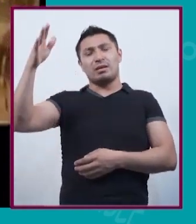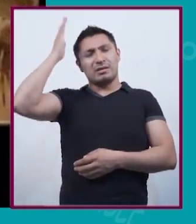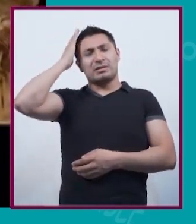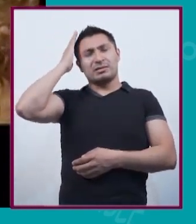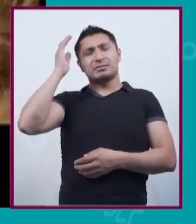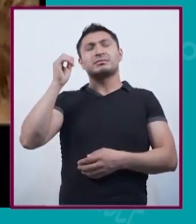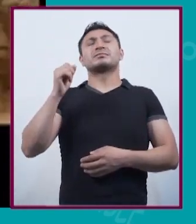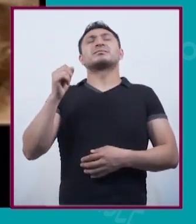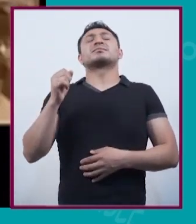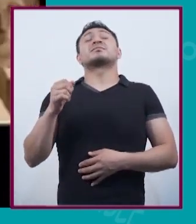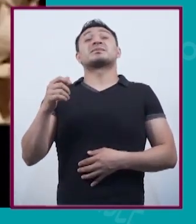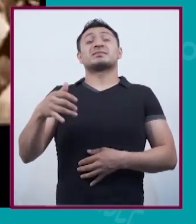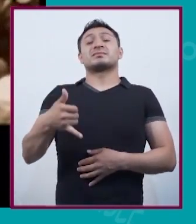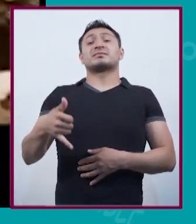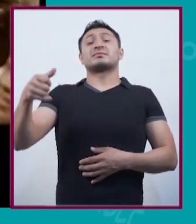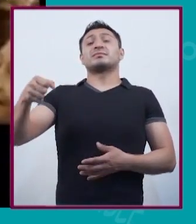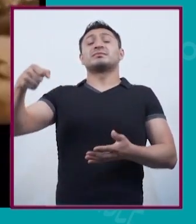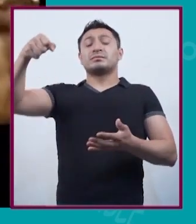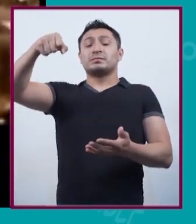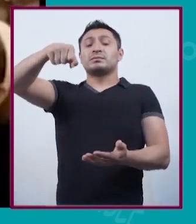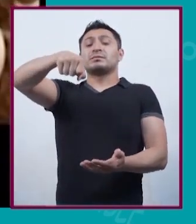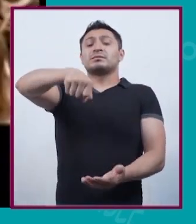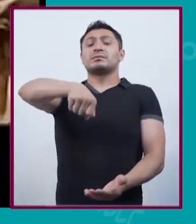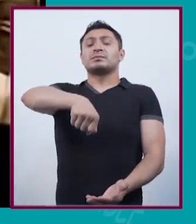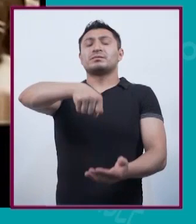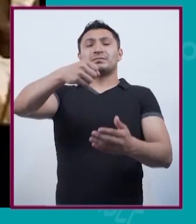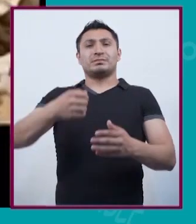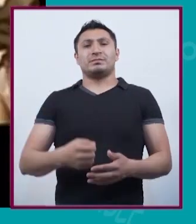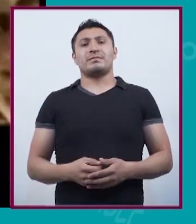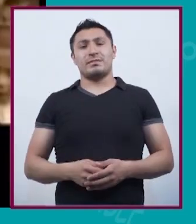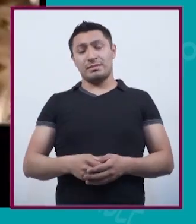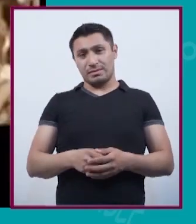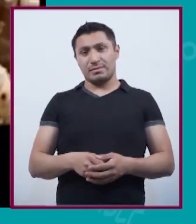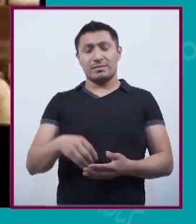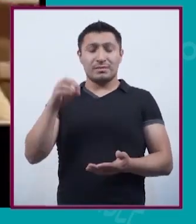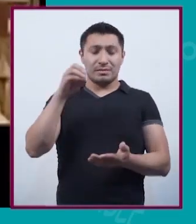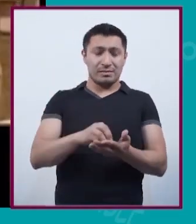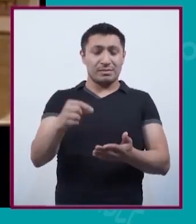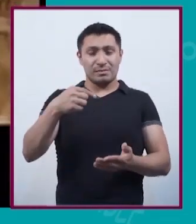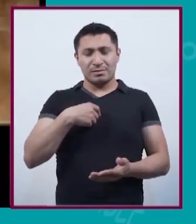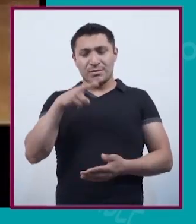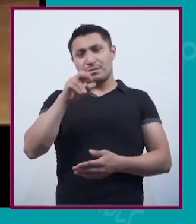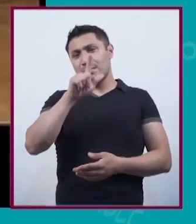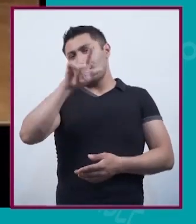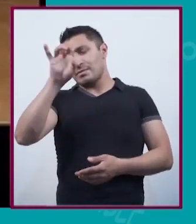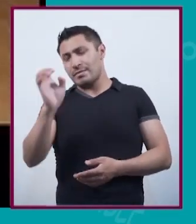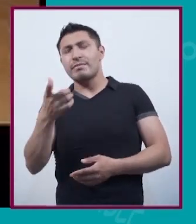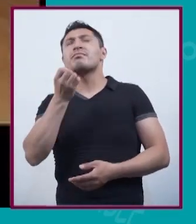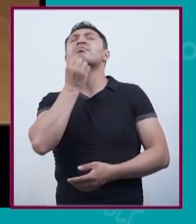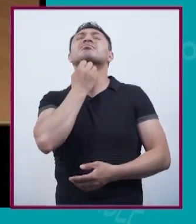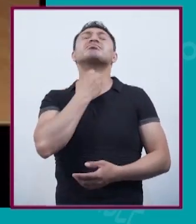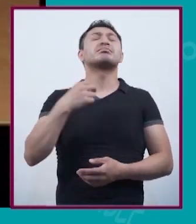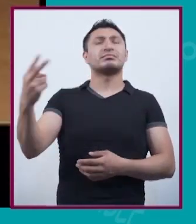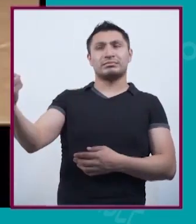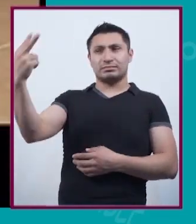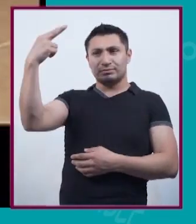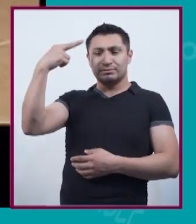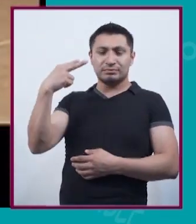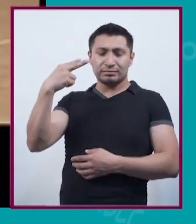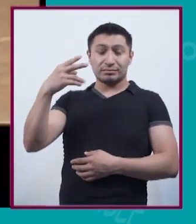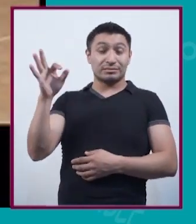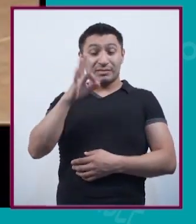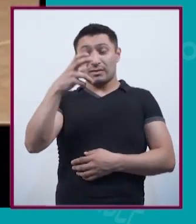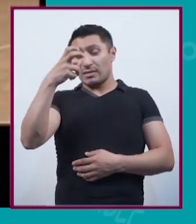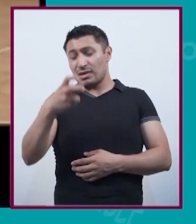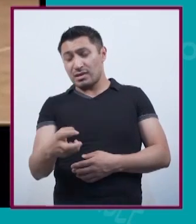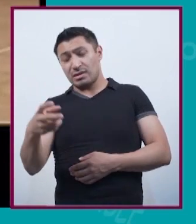otro sorbo la veía sobre la jarra. La cabeza más se subía y la jarra más se bajaba.